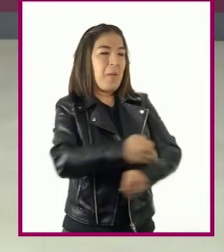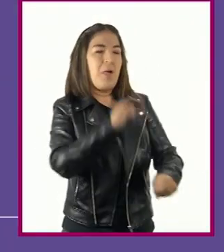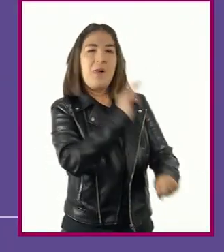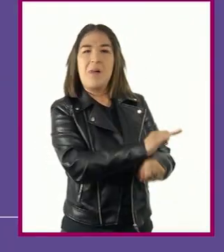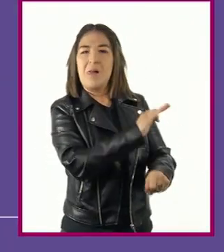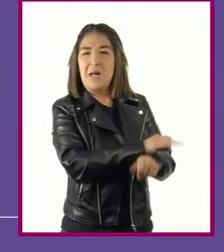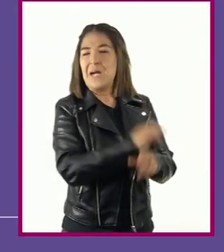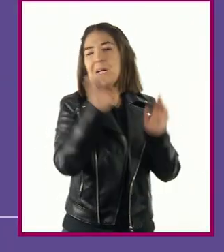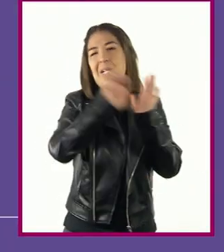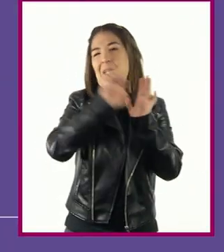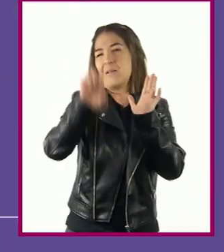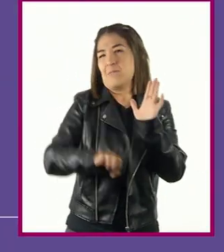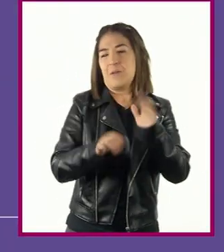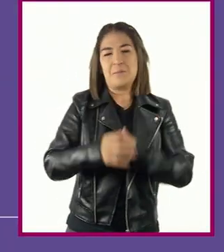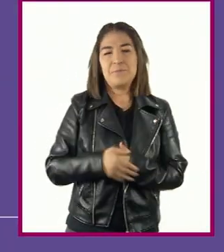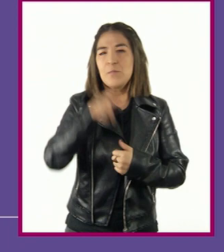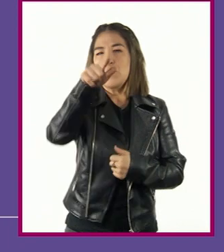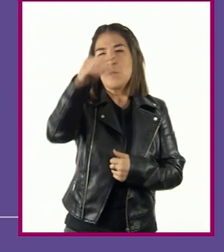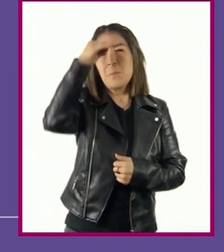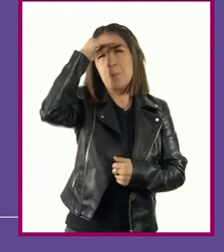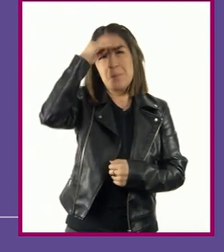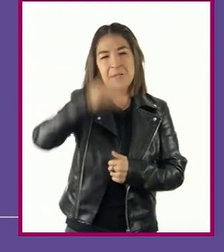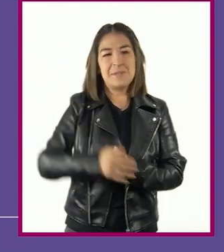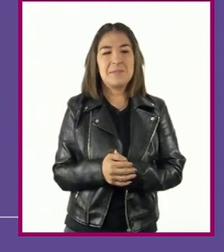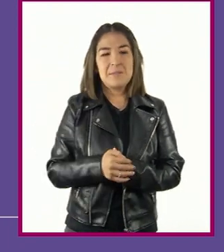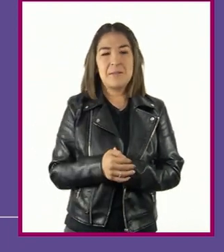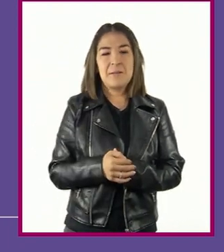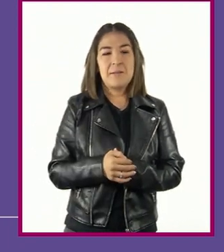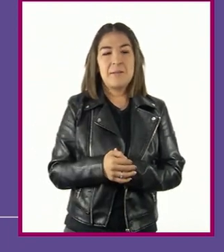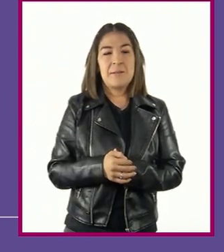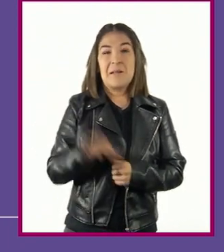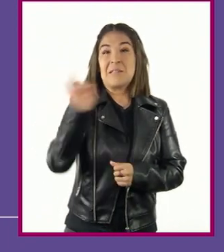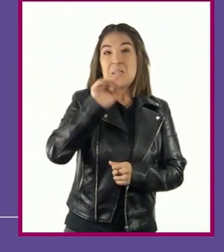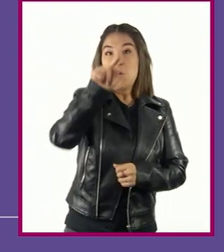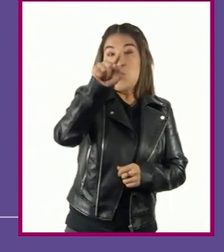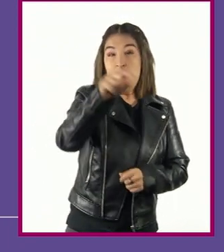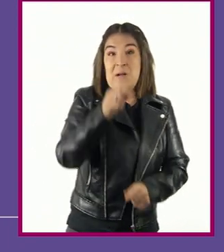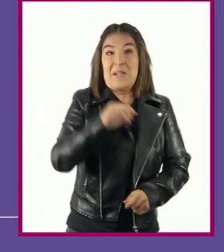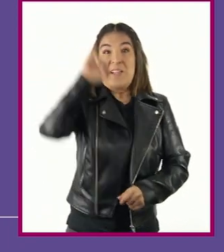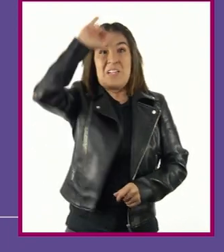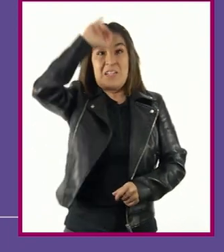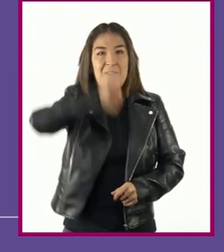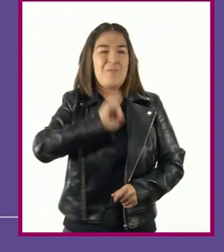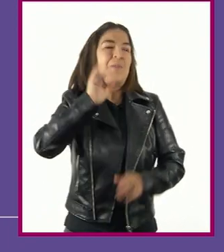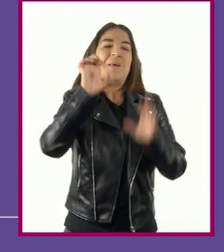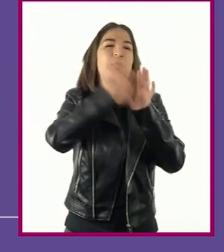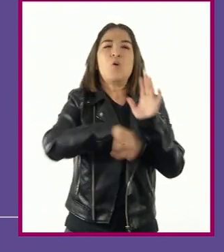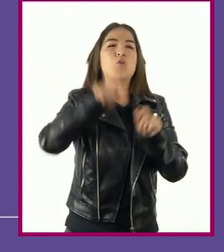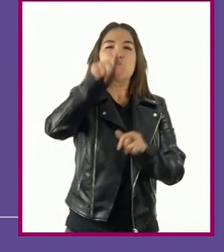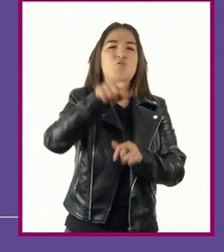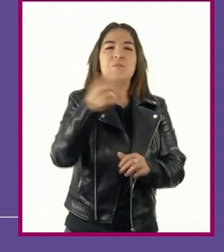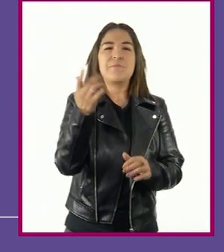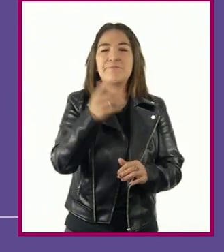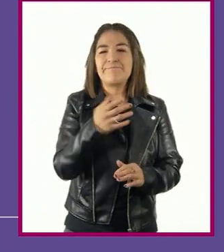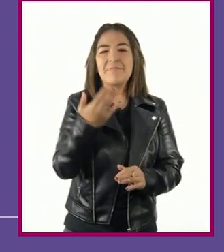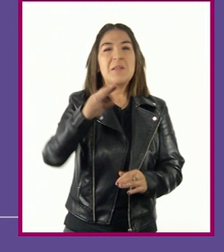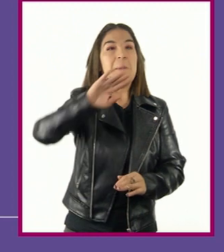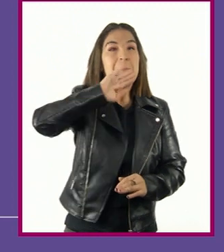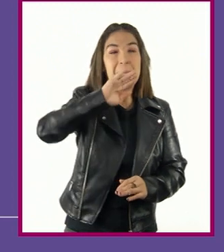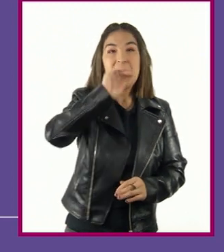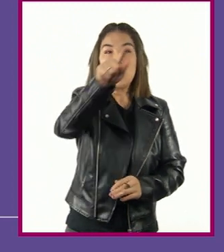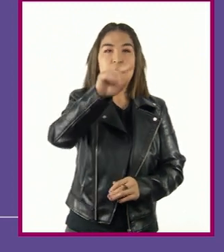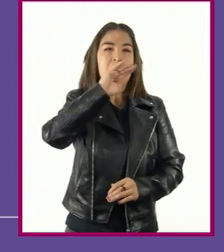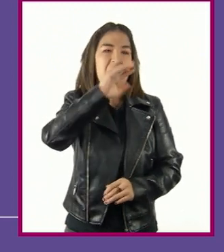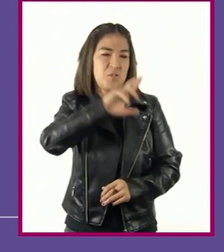ejemplo. Piensen que ustedes fueran jefes o jefas de familia y que tuvieran que repartir sus